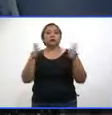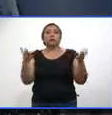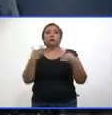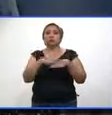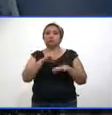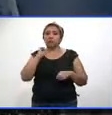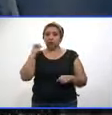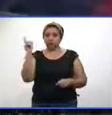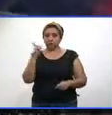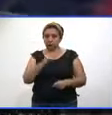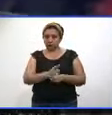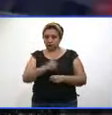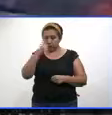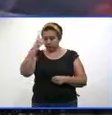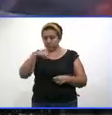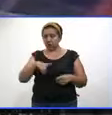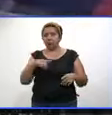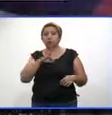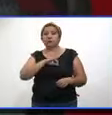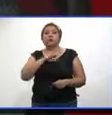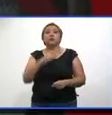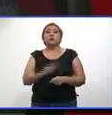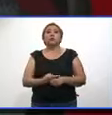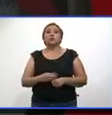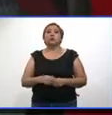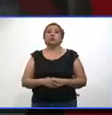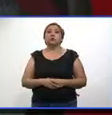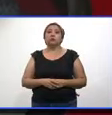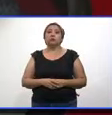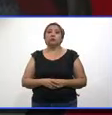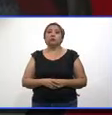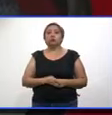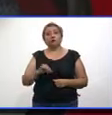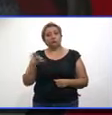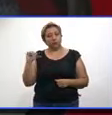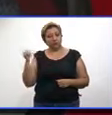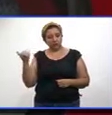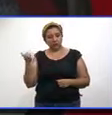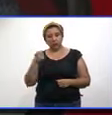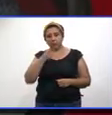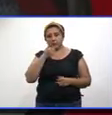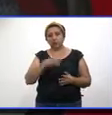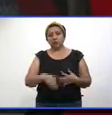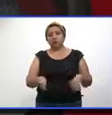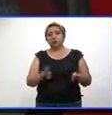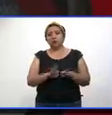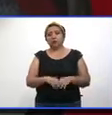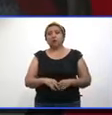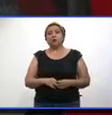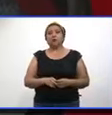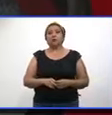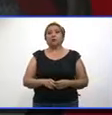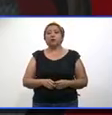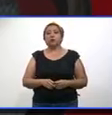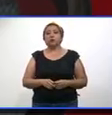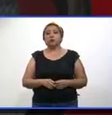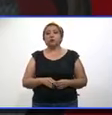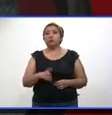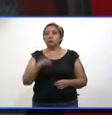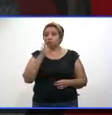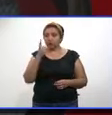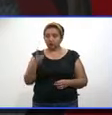las autoridades competentes para dar con los posibles autores. Se encontró, entre otros indicios relevantes, 3